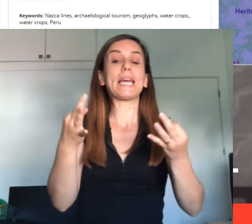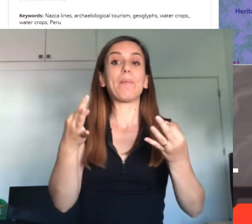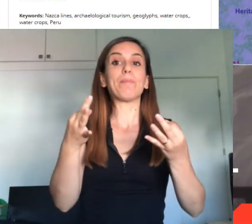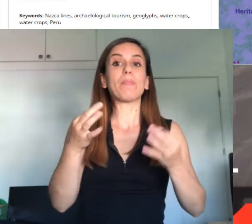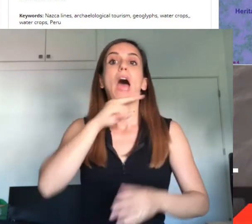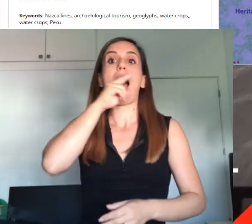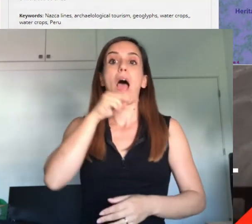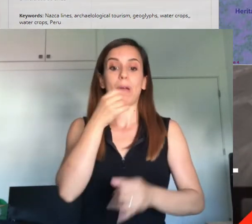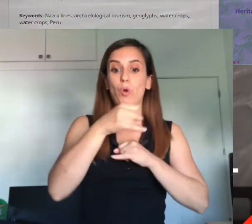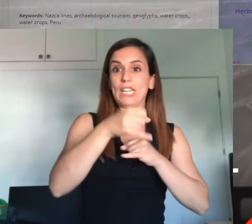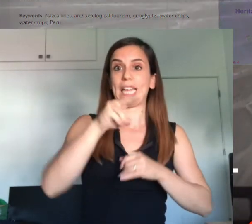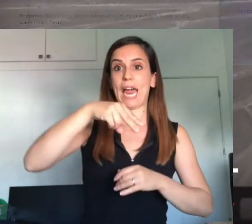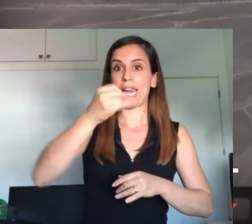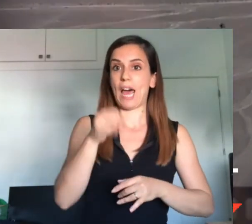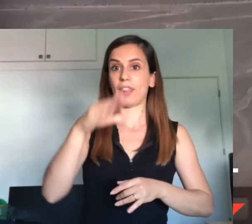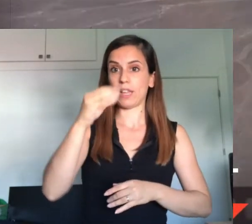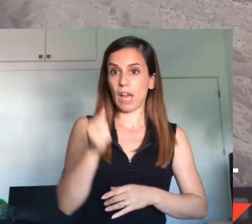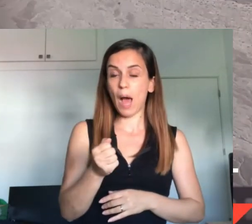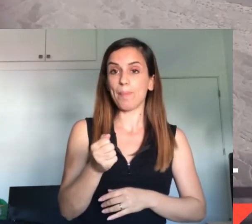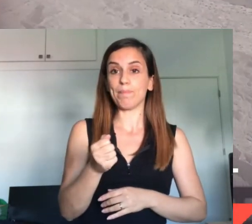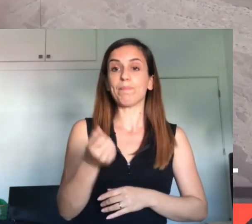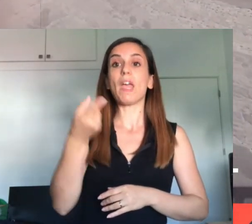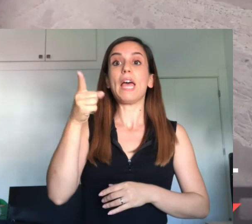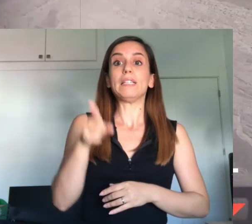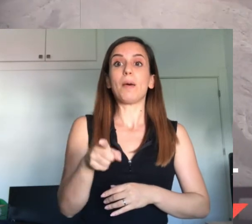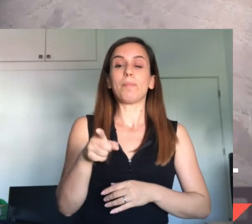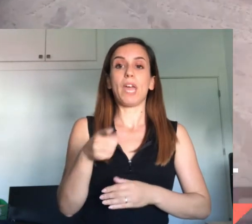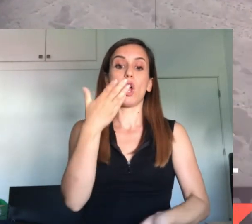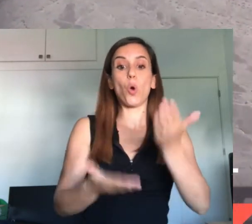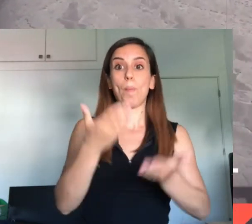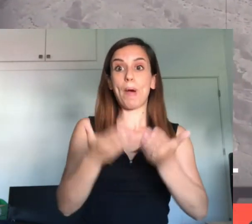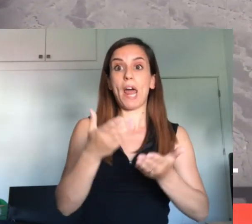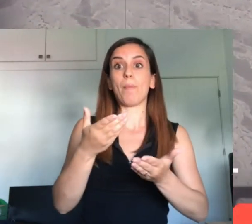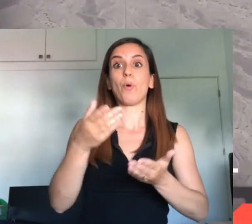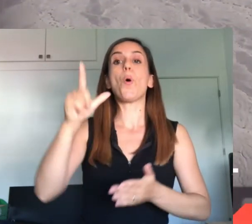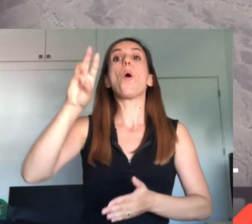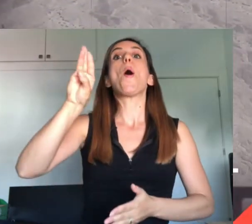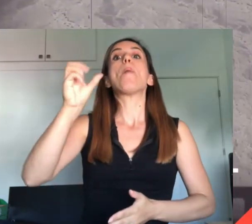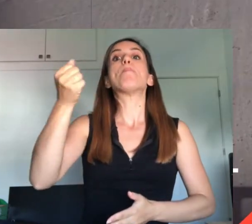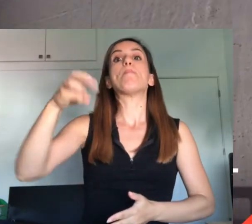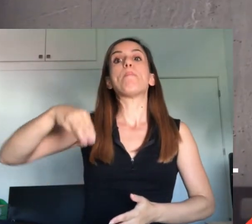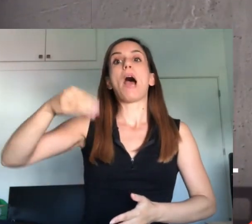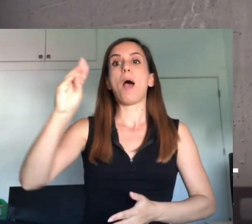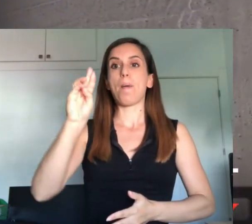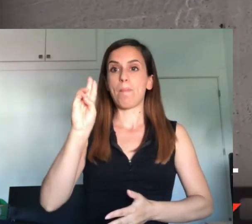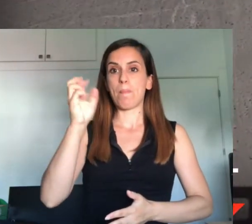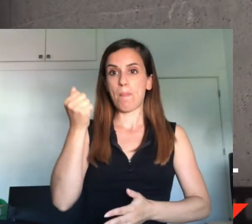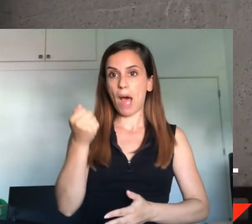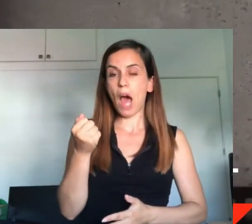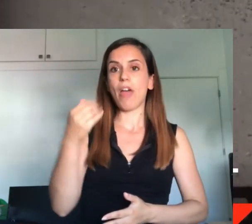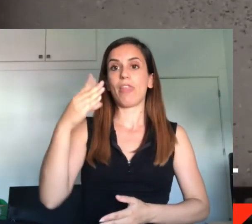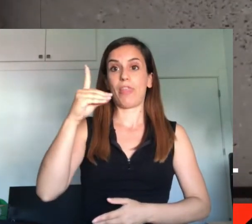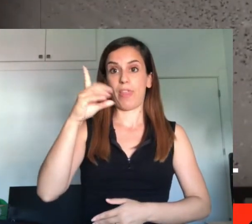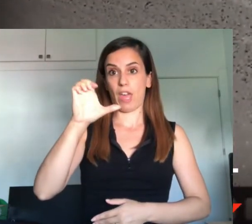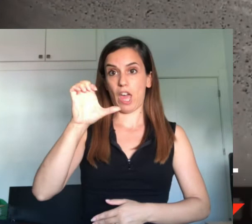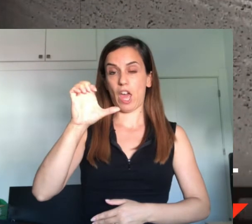hablamos de las líneas de Nazca y hacemos una comparativa también con la Pampa de Oca en lo que sería el estado de la cuestión. El